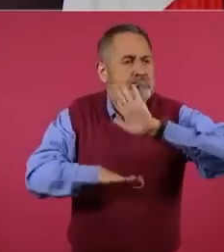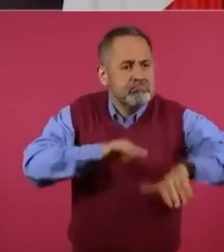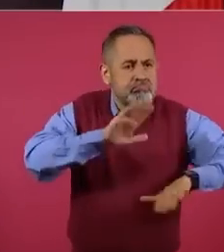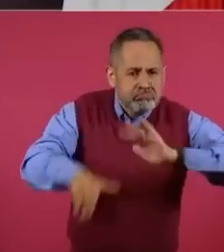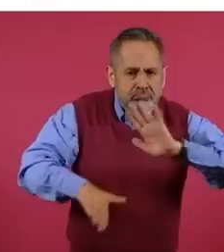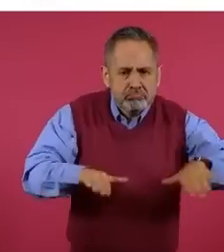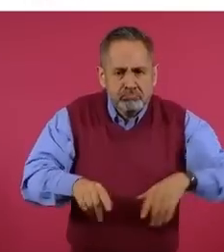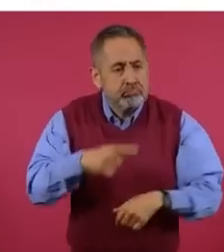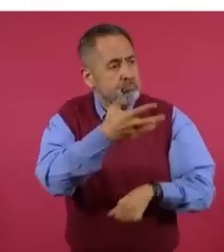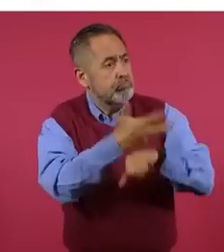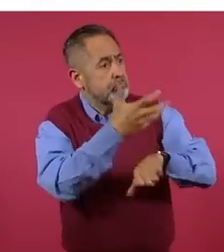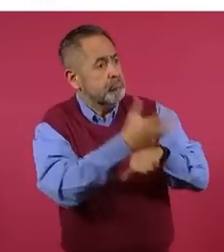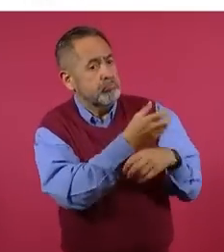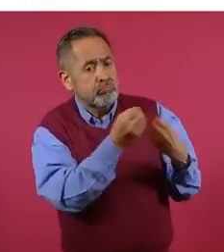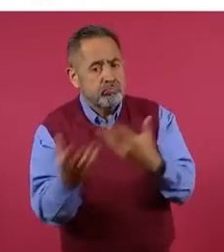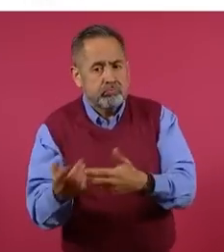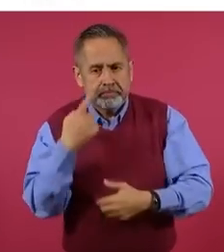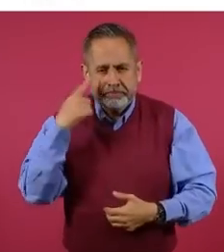inocentes.